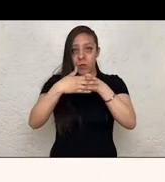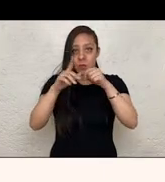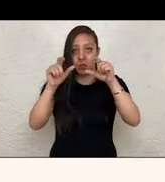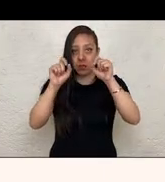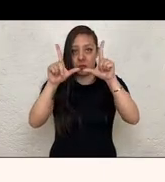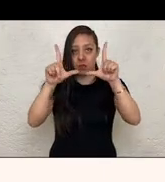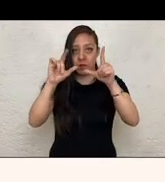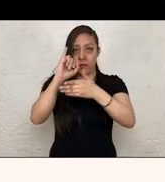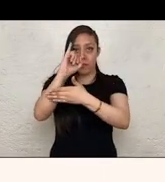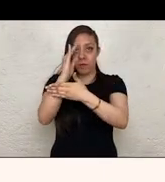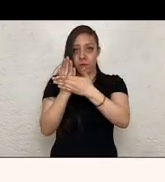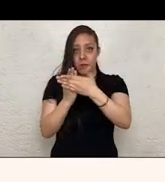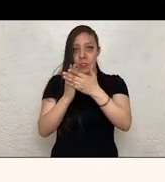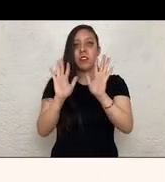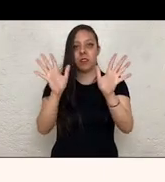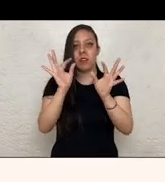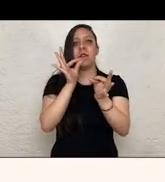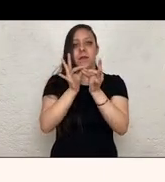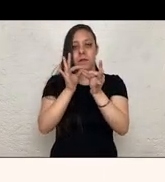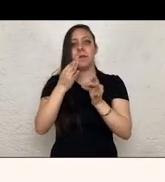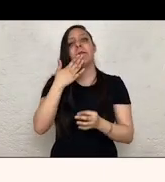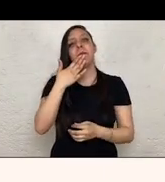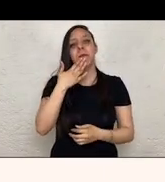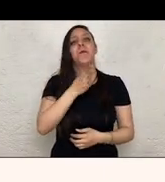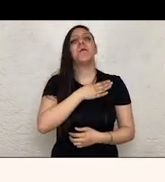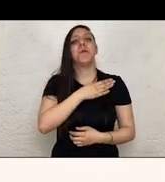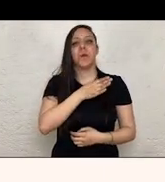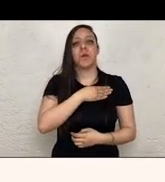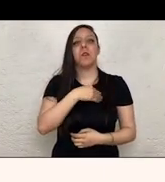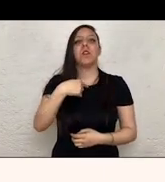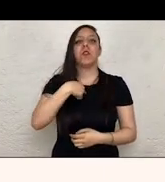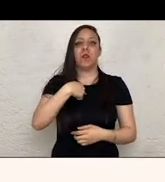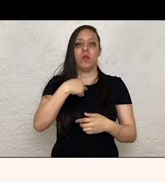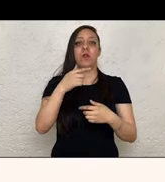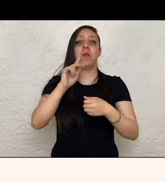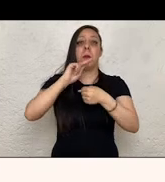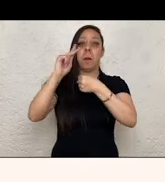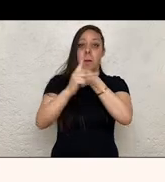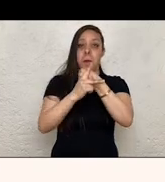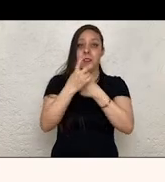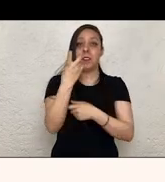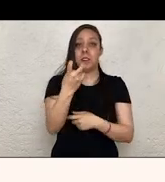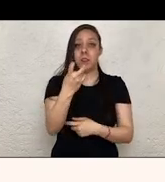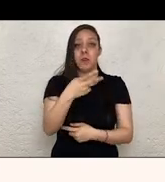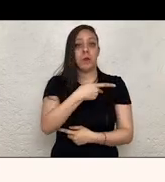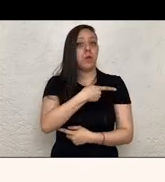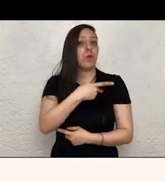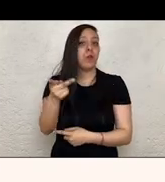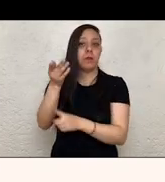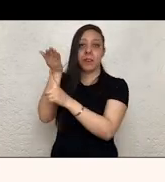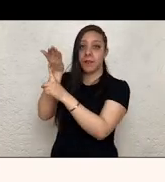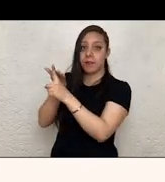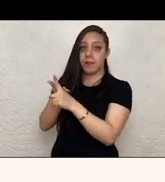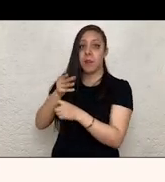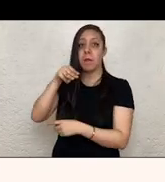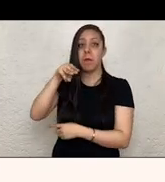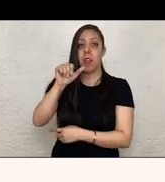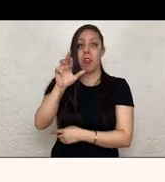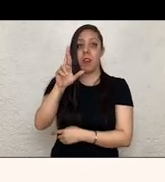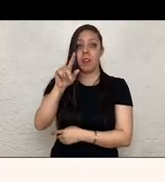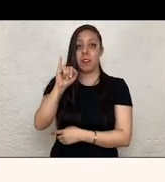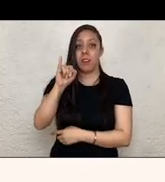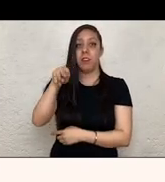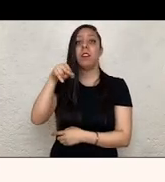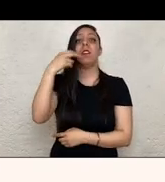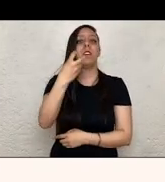Viene la próxima imagen. Ah, perfecto. Bueno, es que en mi país, esta pobre Malinche no